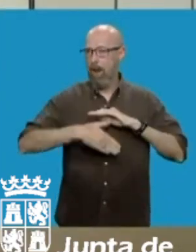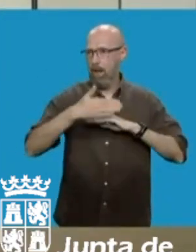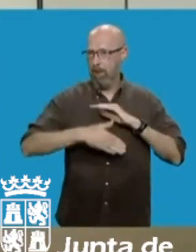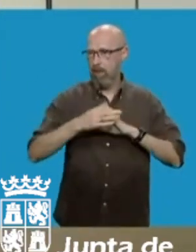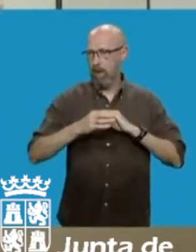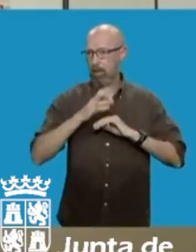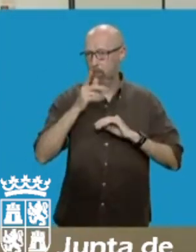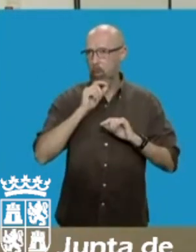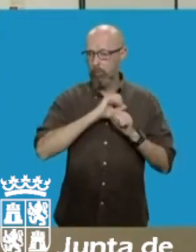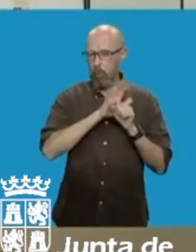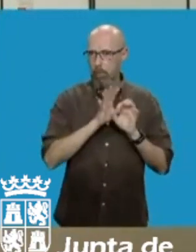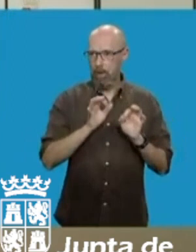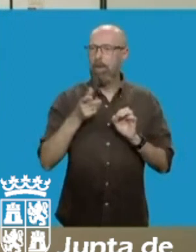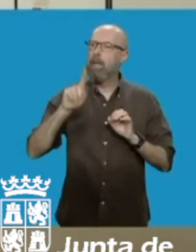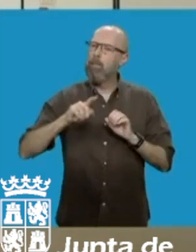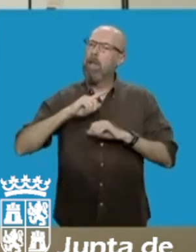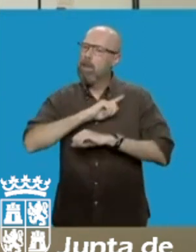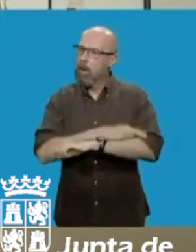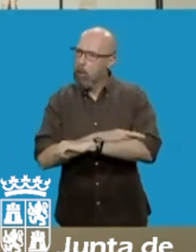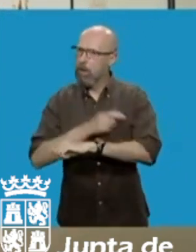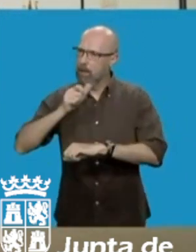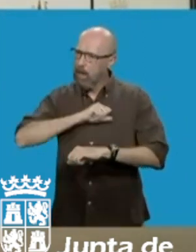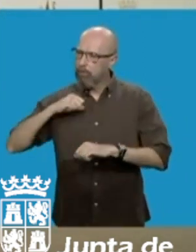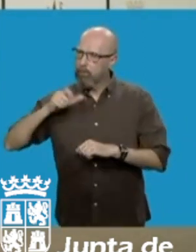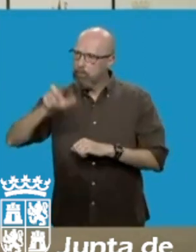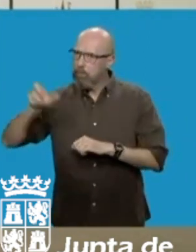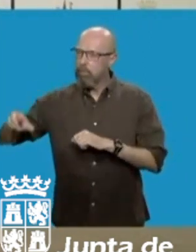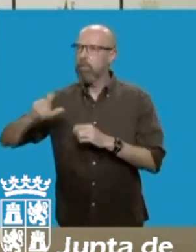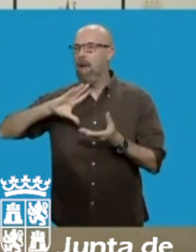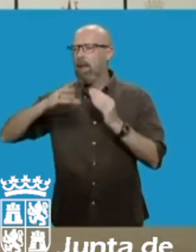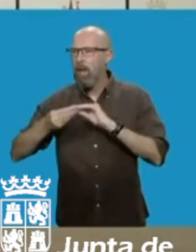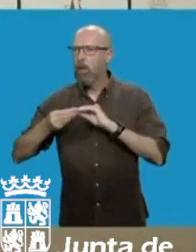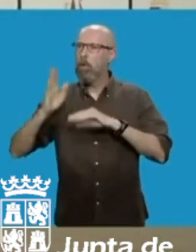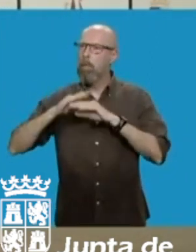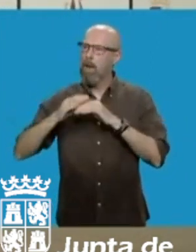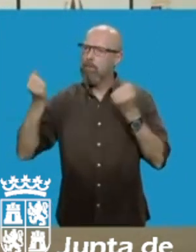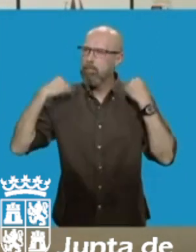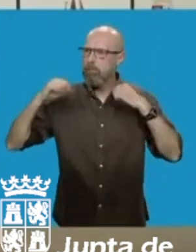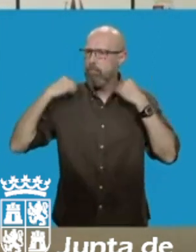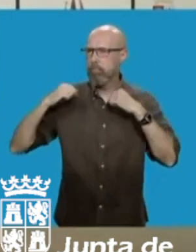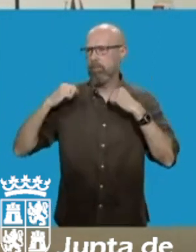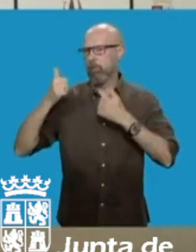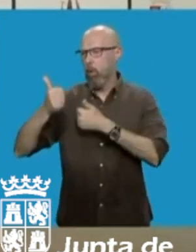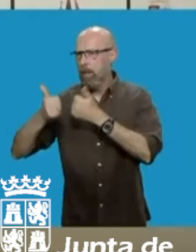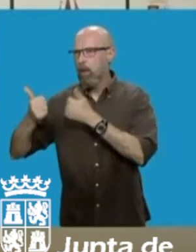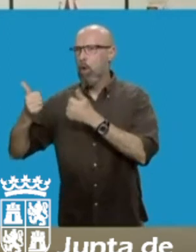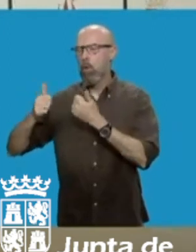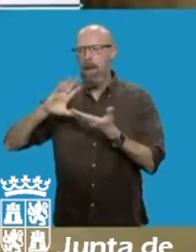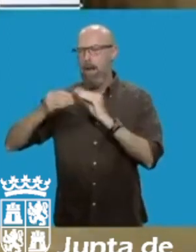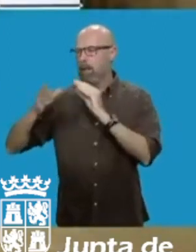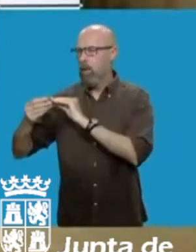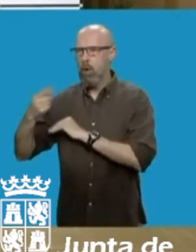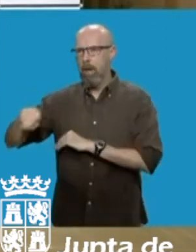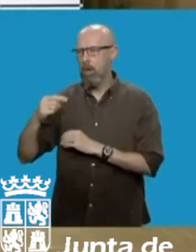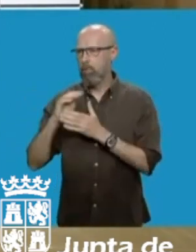nuestros deportistas. Su adaptación a las condiciones exigidas de entrenamiento y de competición es digna de admirar. Por eso